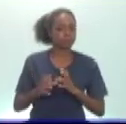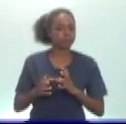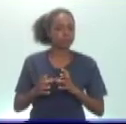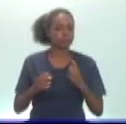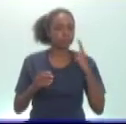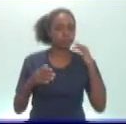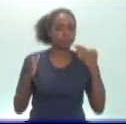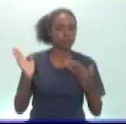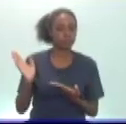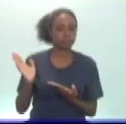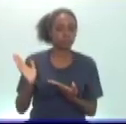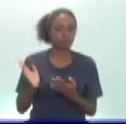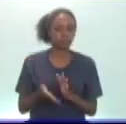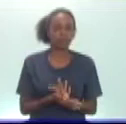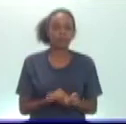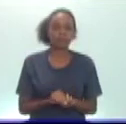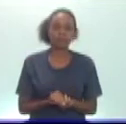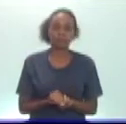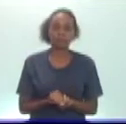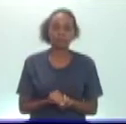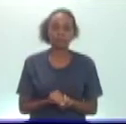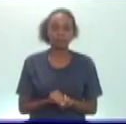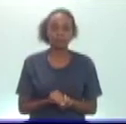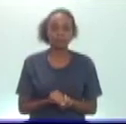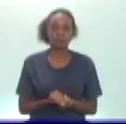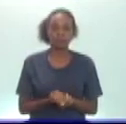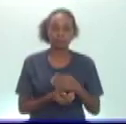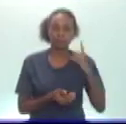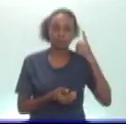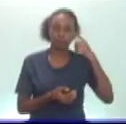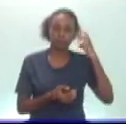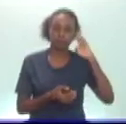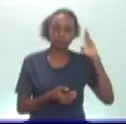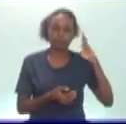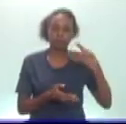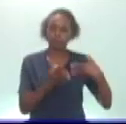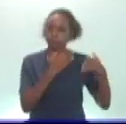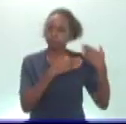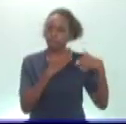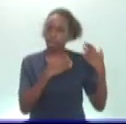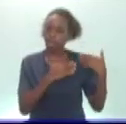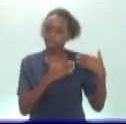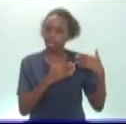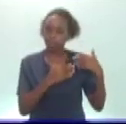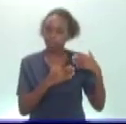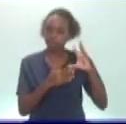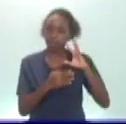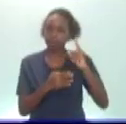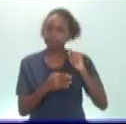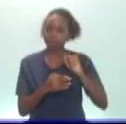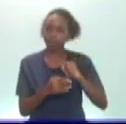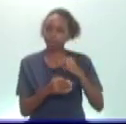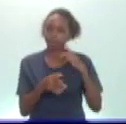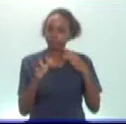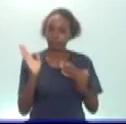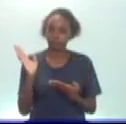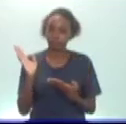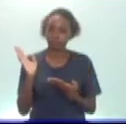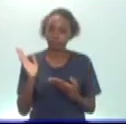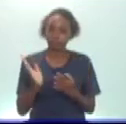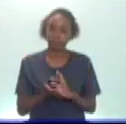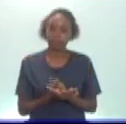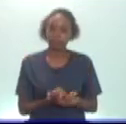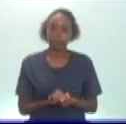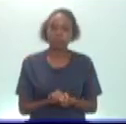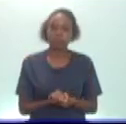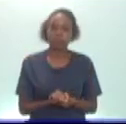habíamos hecho un estimado anteriormente que nos había dado 1800. Bueno, 1800 aproximadamente 2108.